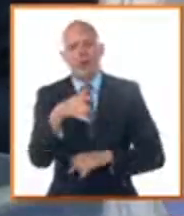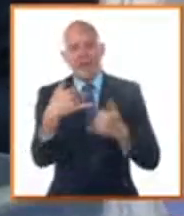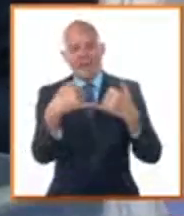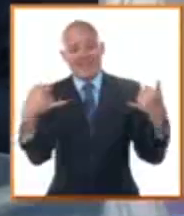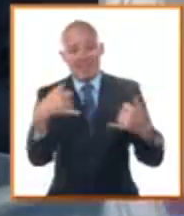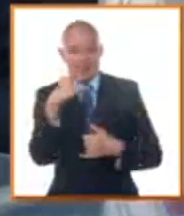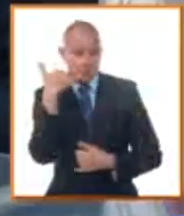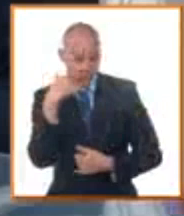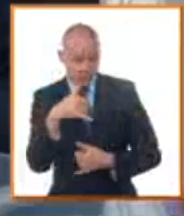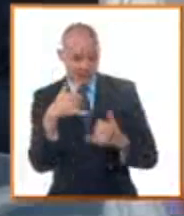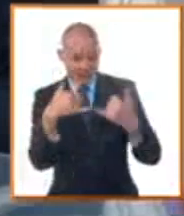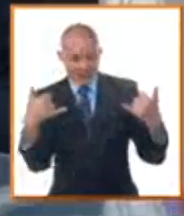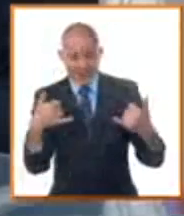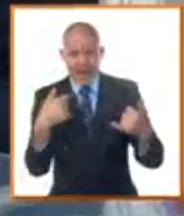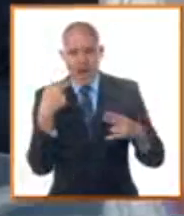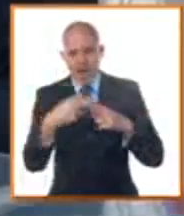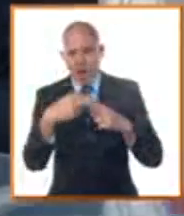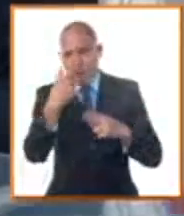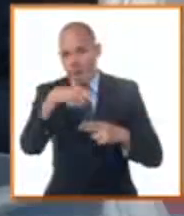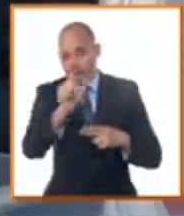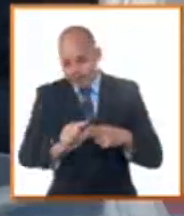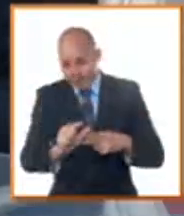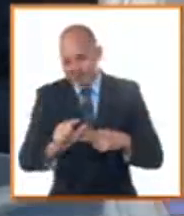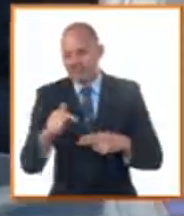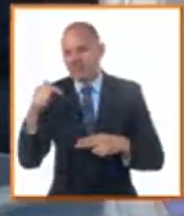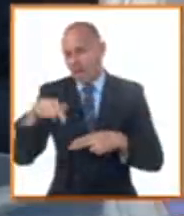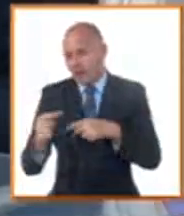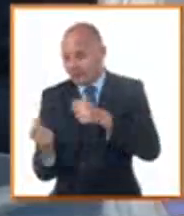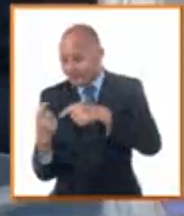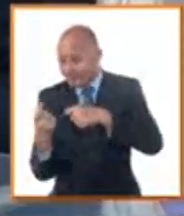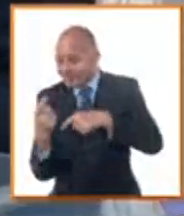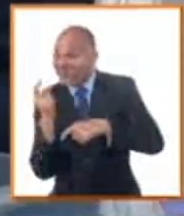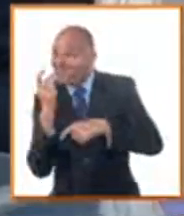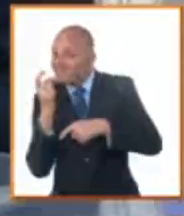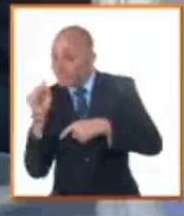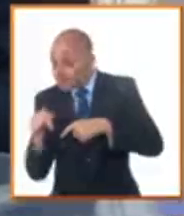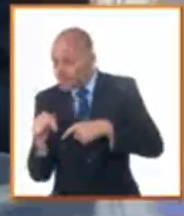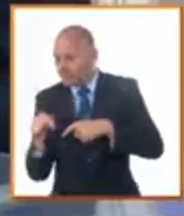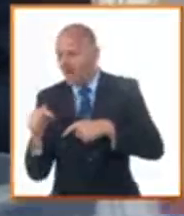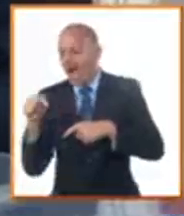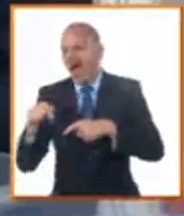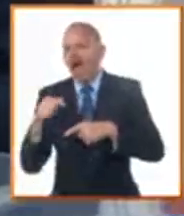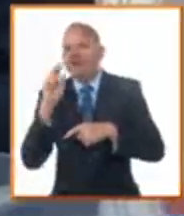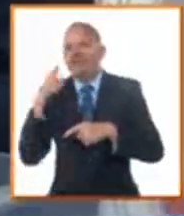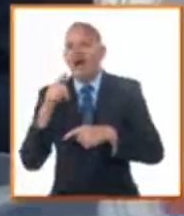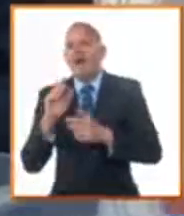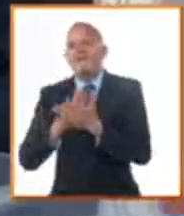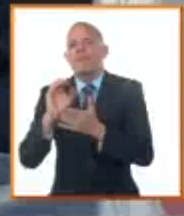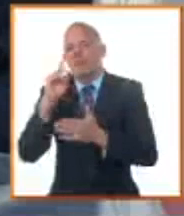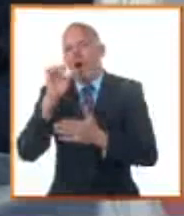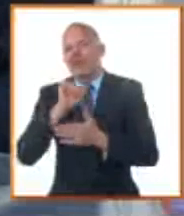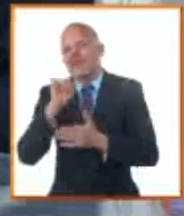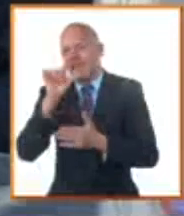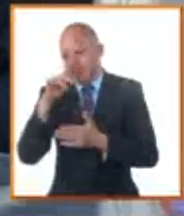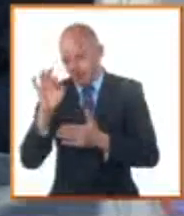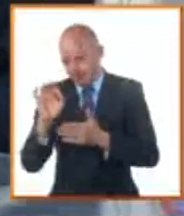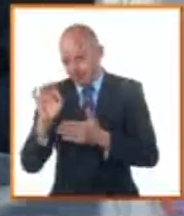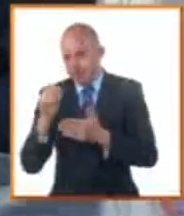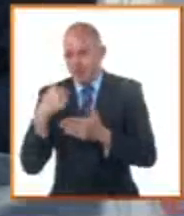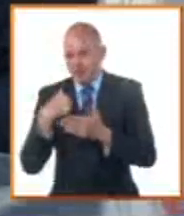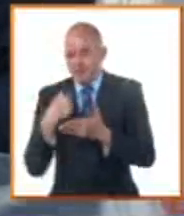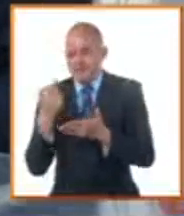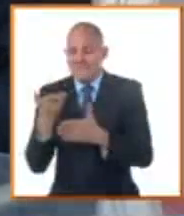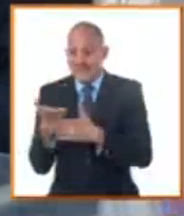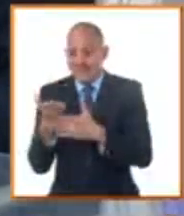en Transfermóvil se hacen entre 5 y 6 millones de transferencias, y en su mayoría son pagos electrónicos que se están haciendo también las personas